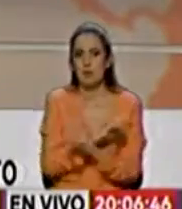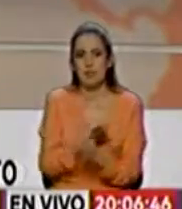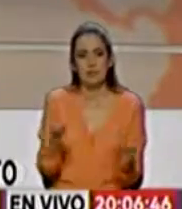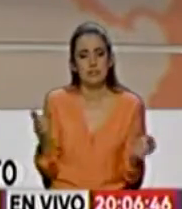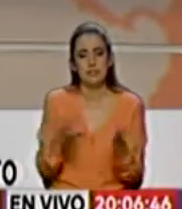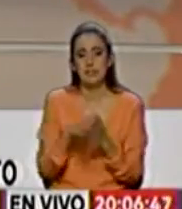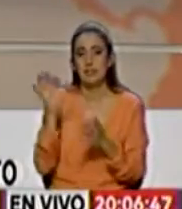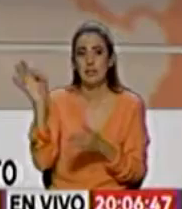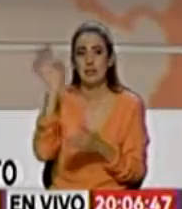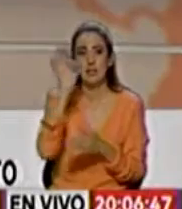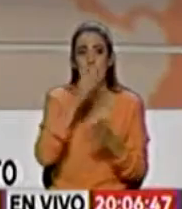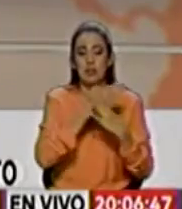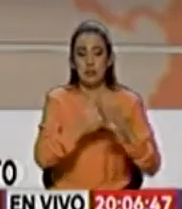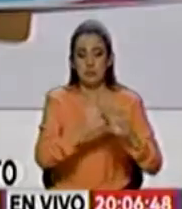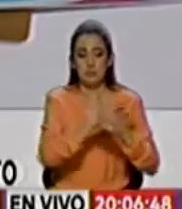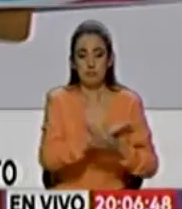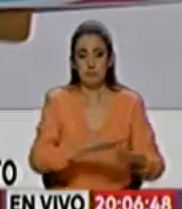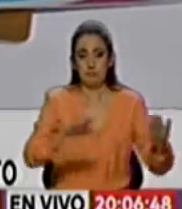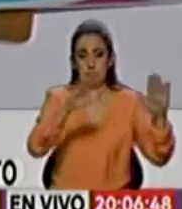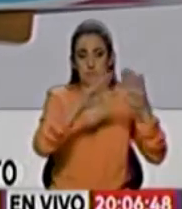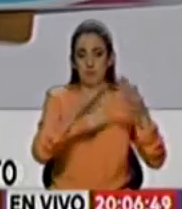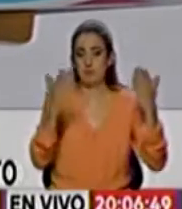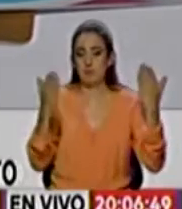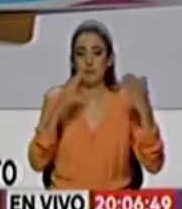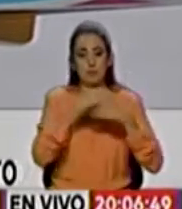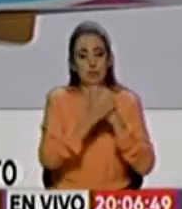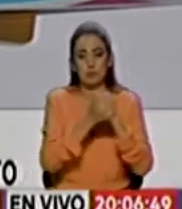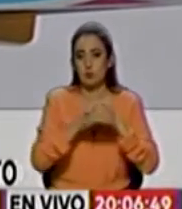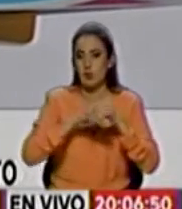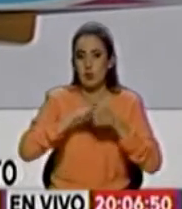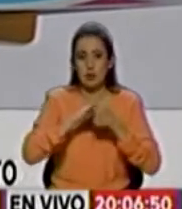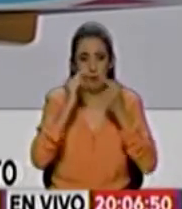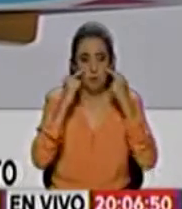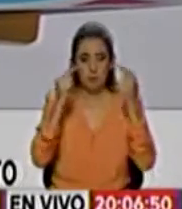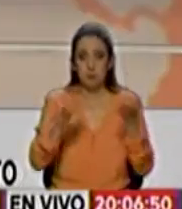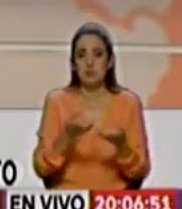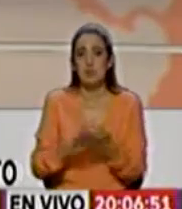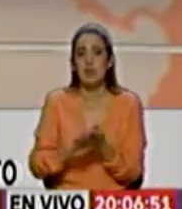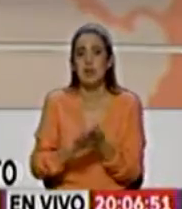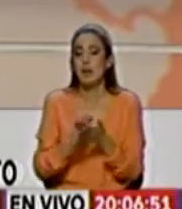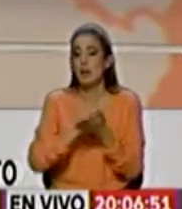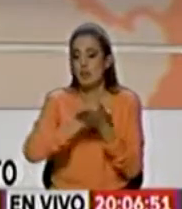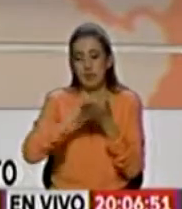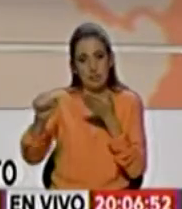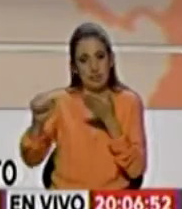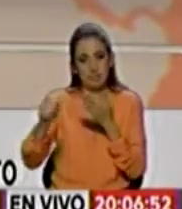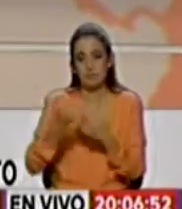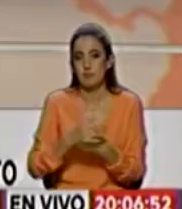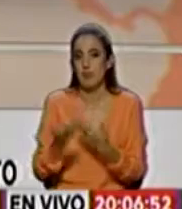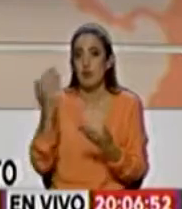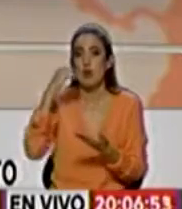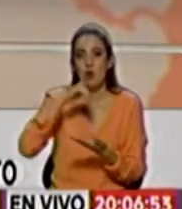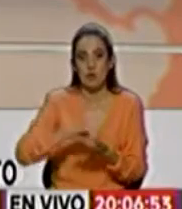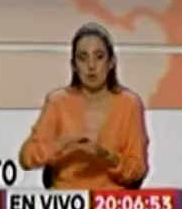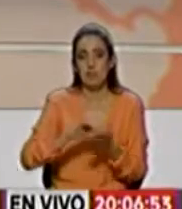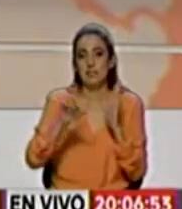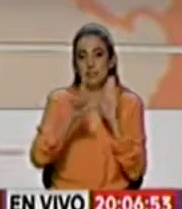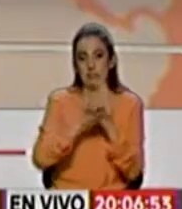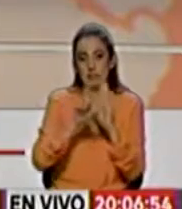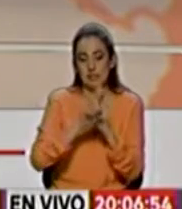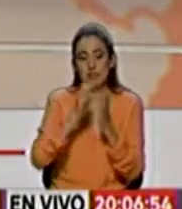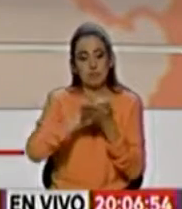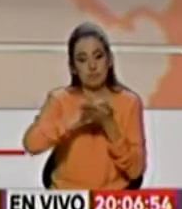sus reparos frente a esta decisión, considera que revertirla es lo apropiado. Efectivamente se ha reivindicado y se ha